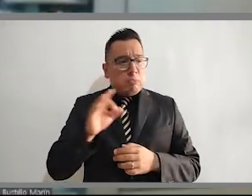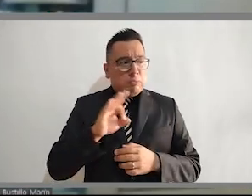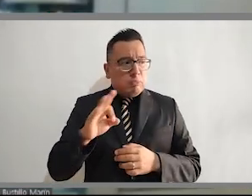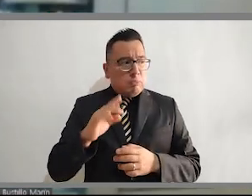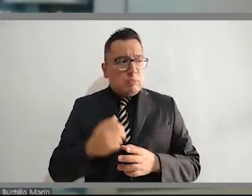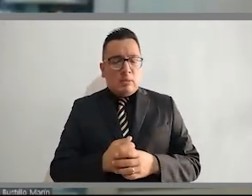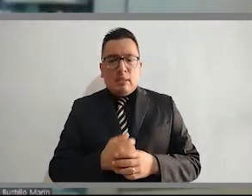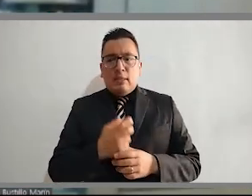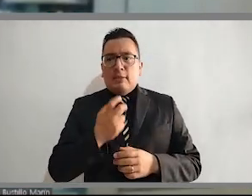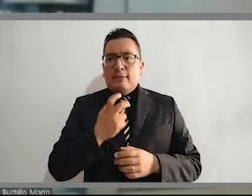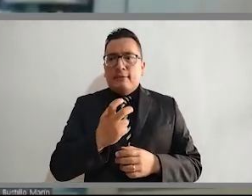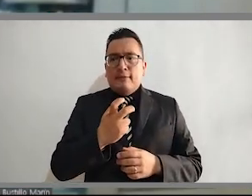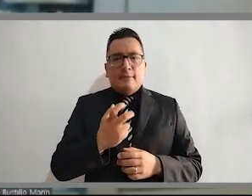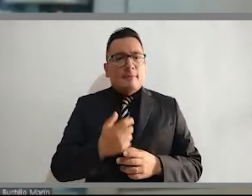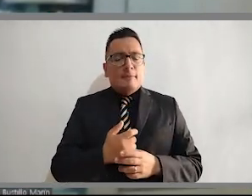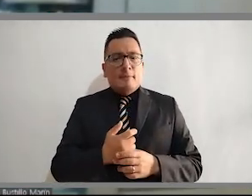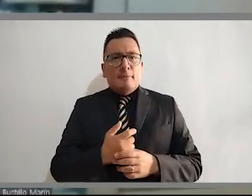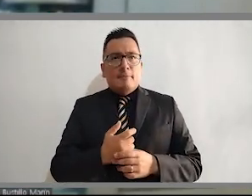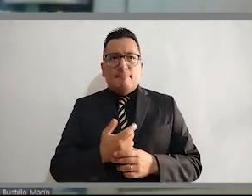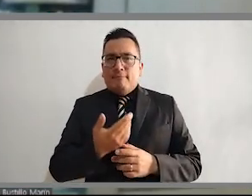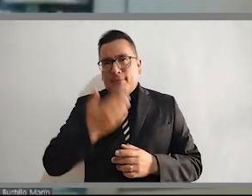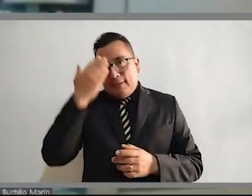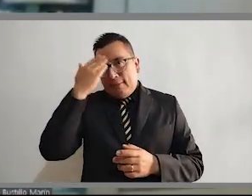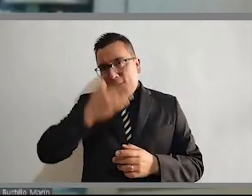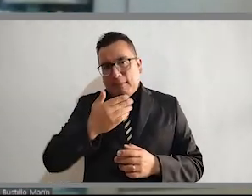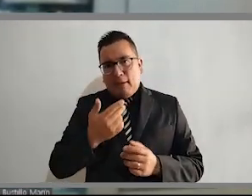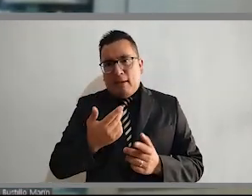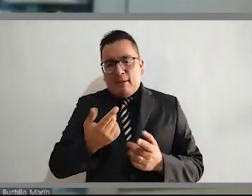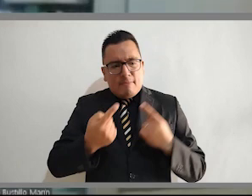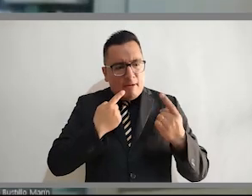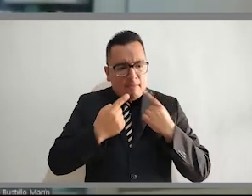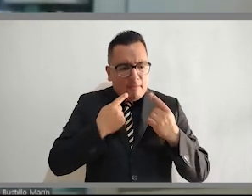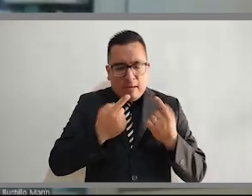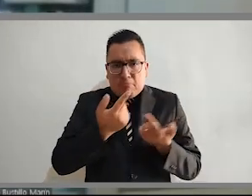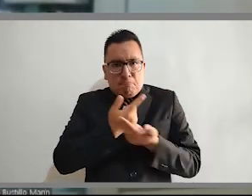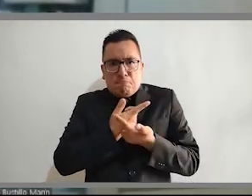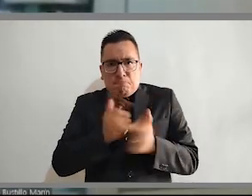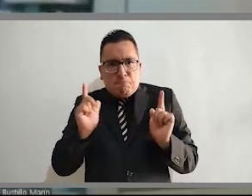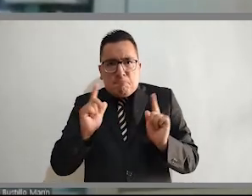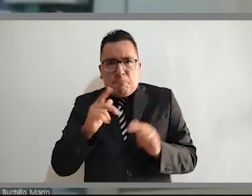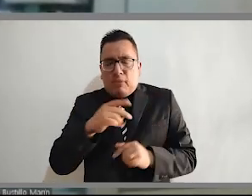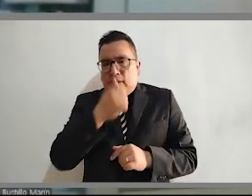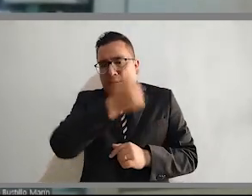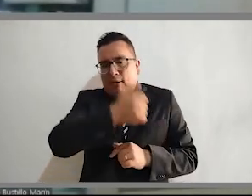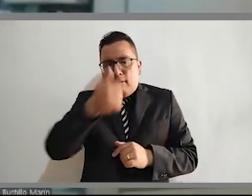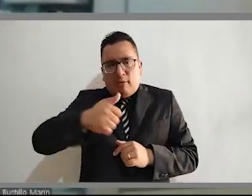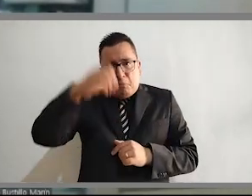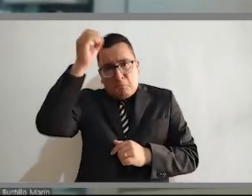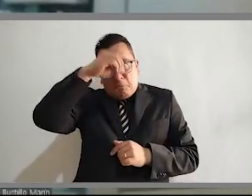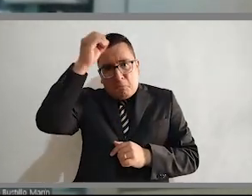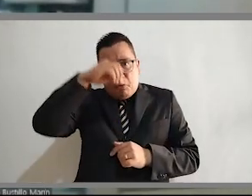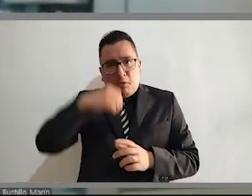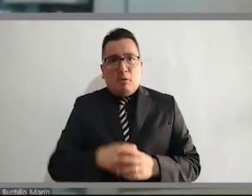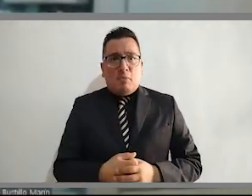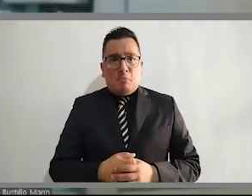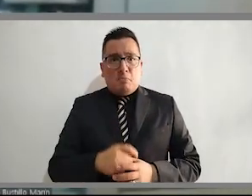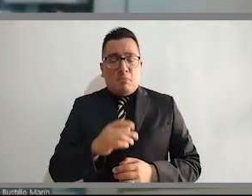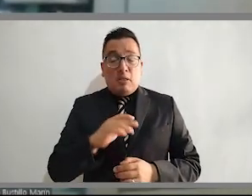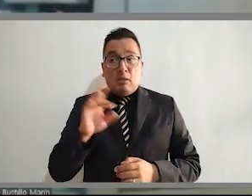libertad de expresión es mucho más amplia, ¿no?, para poder presentar tanto